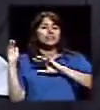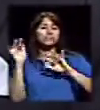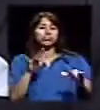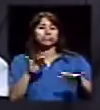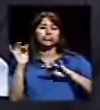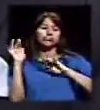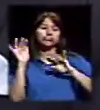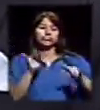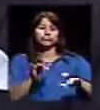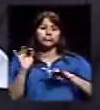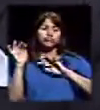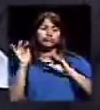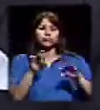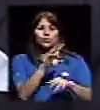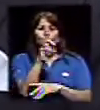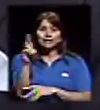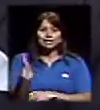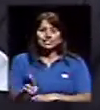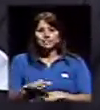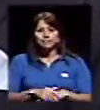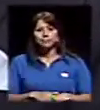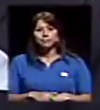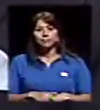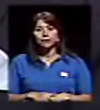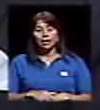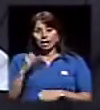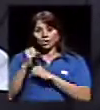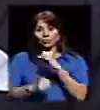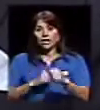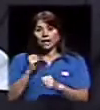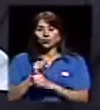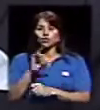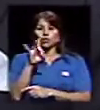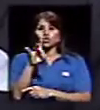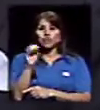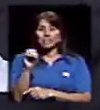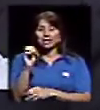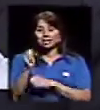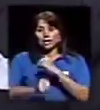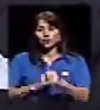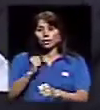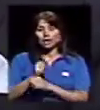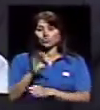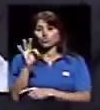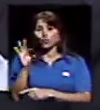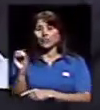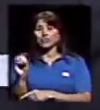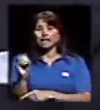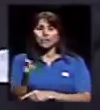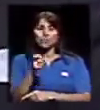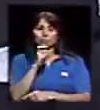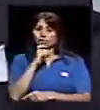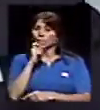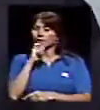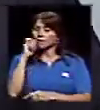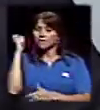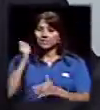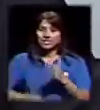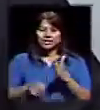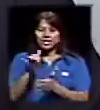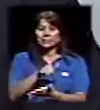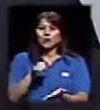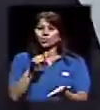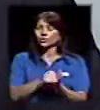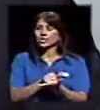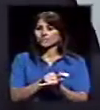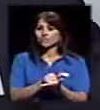centroamericanos inmigrantes. La década de los 80 y de los 90 va a ser muy difícil en San José. Hay un deterioro y un declive